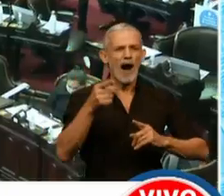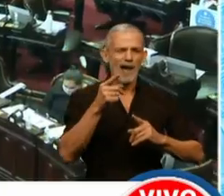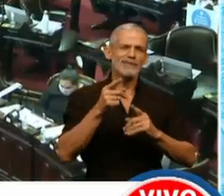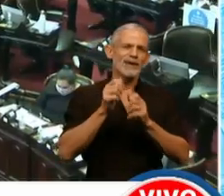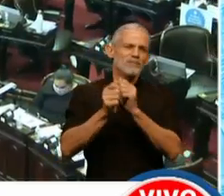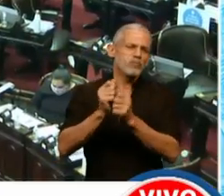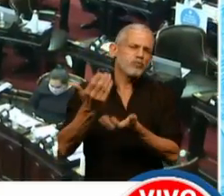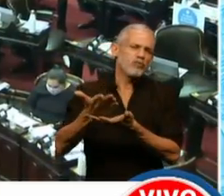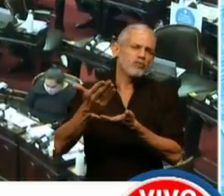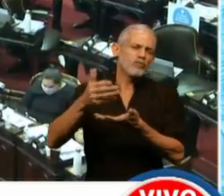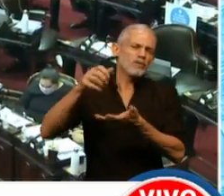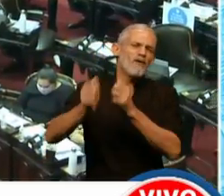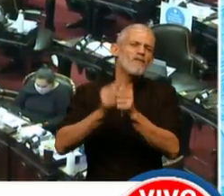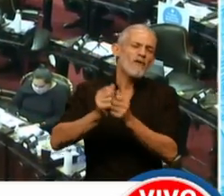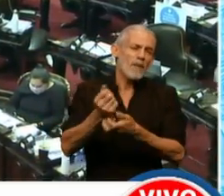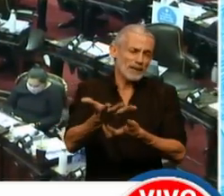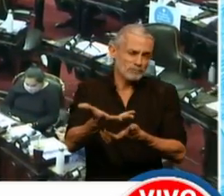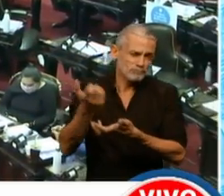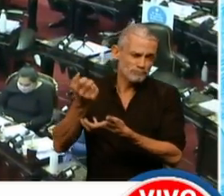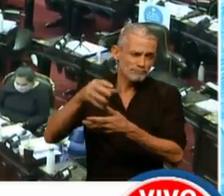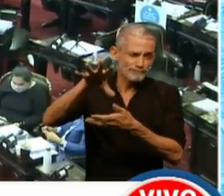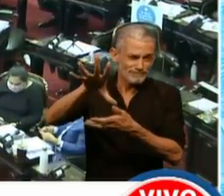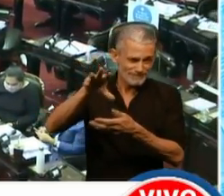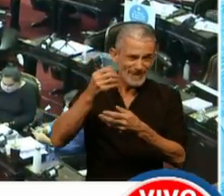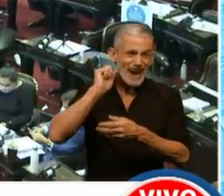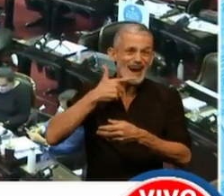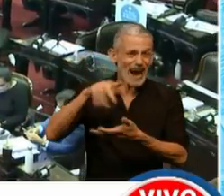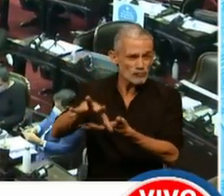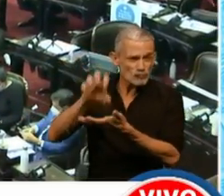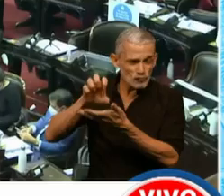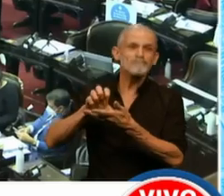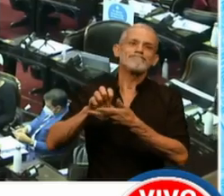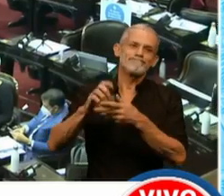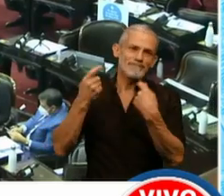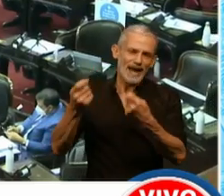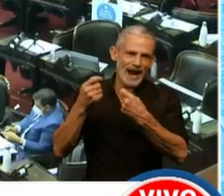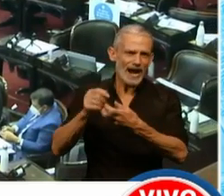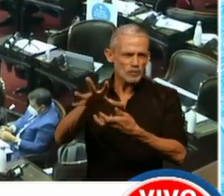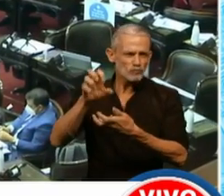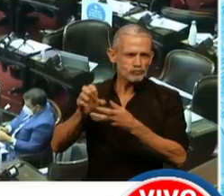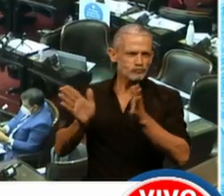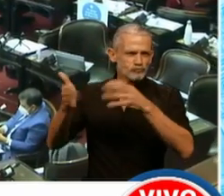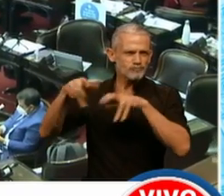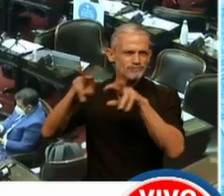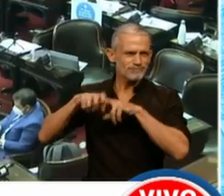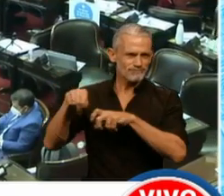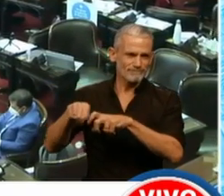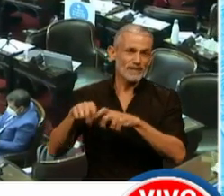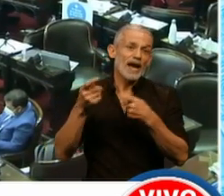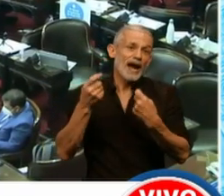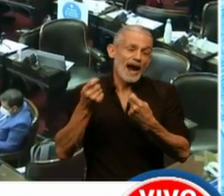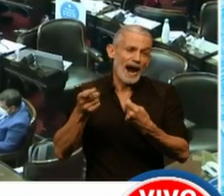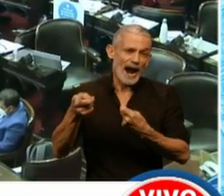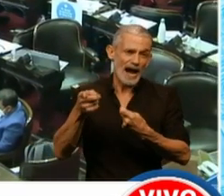producían los elevados costos que tenían unos elevados